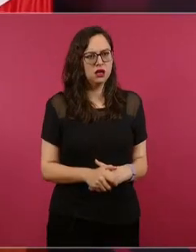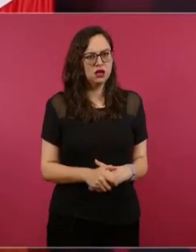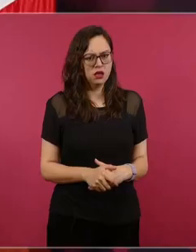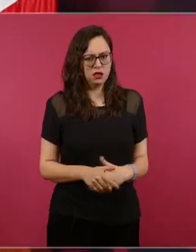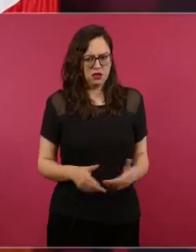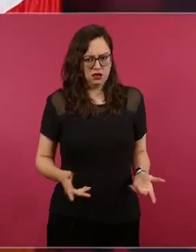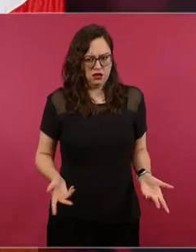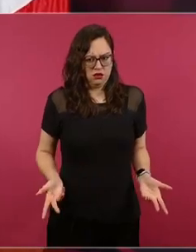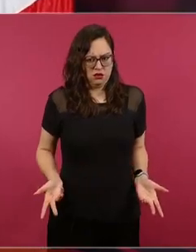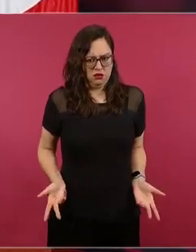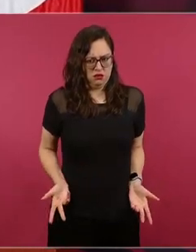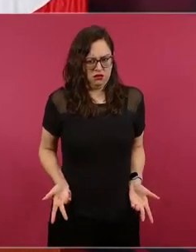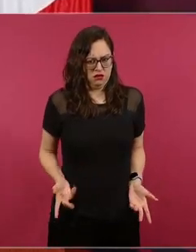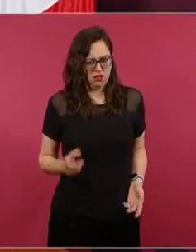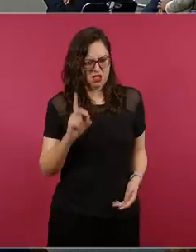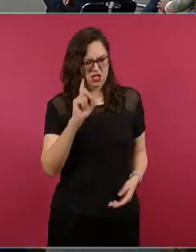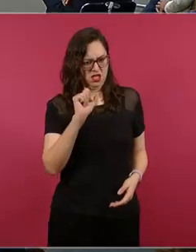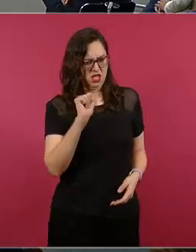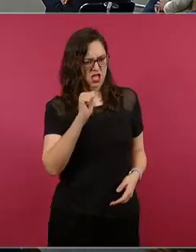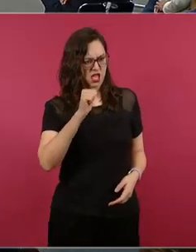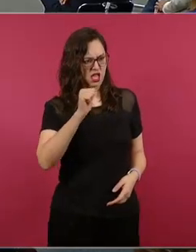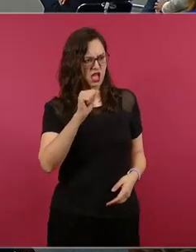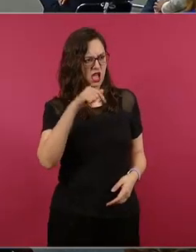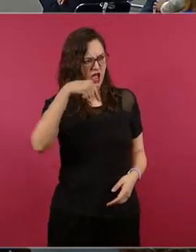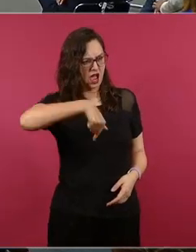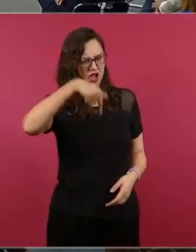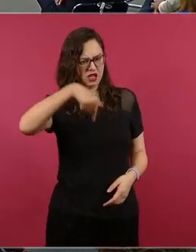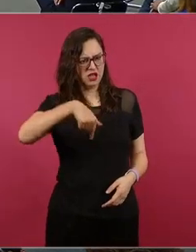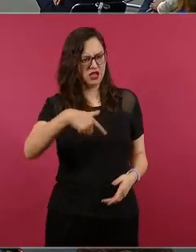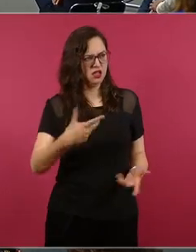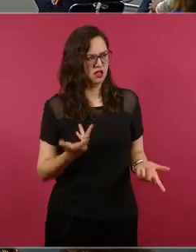¿O qué es la DEA, pues?